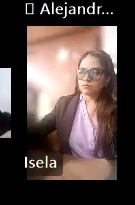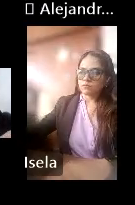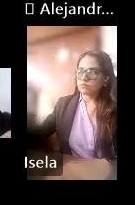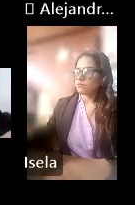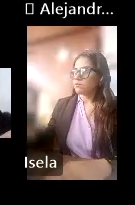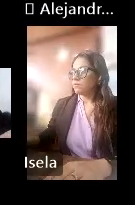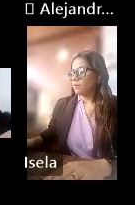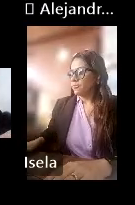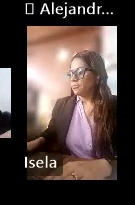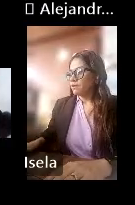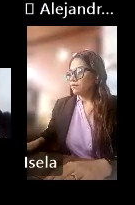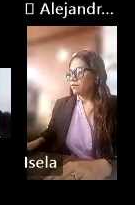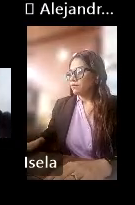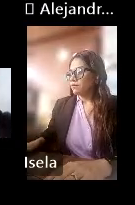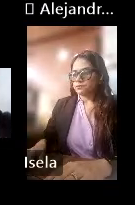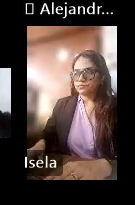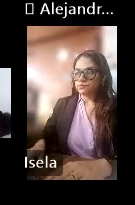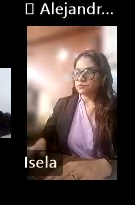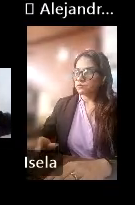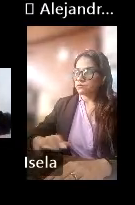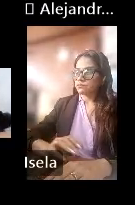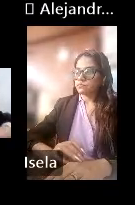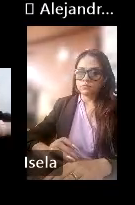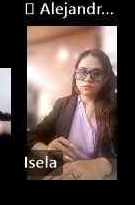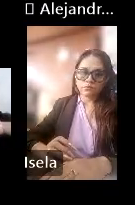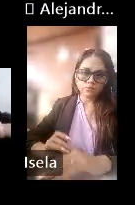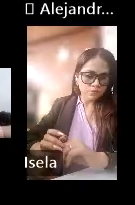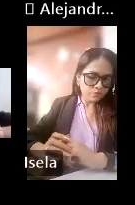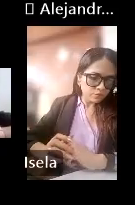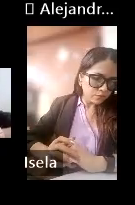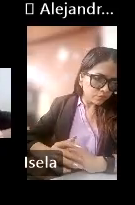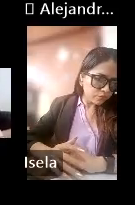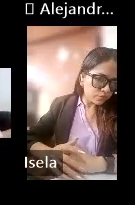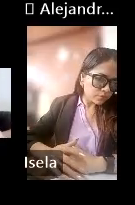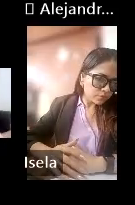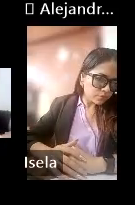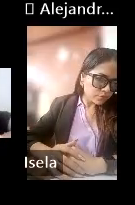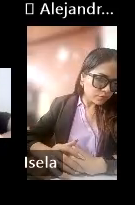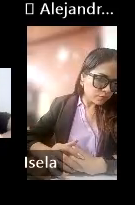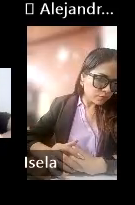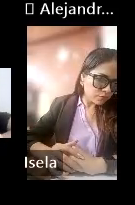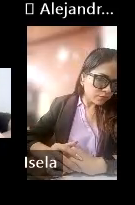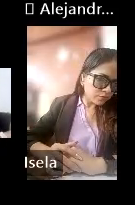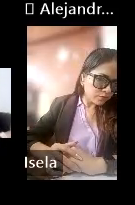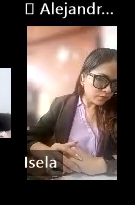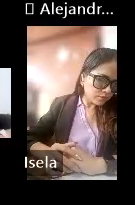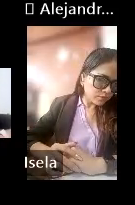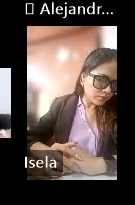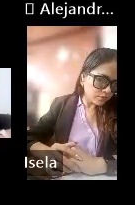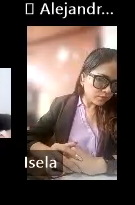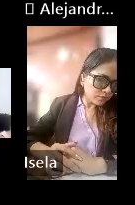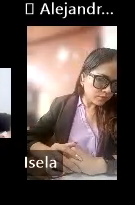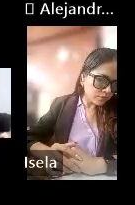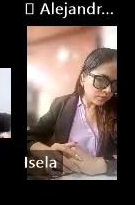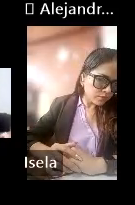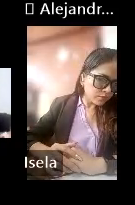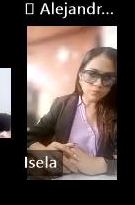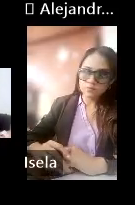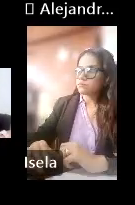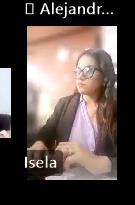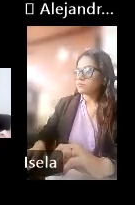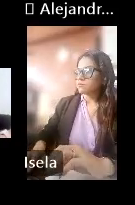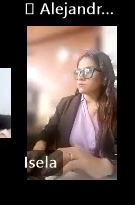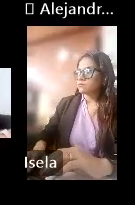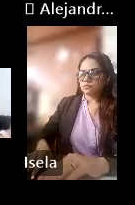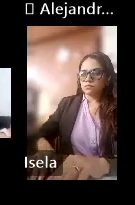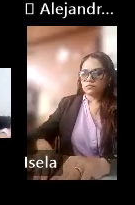llegas a urgencias. Y ya que estás en urgencias, te das cuenta que eh,